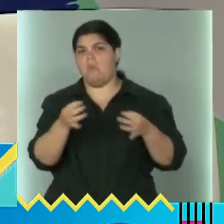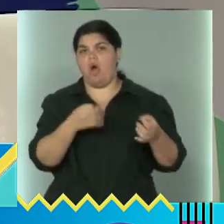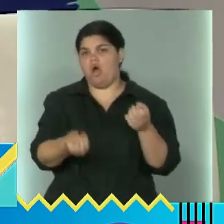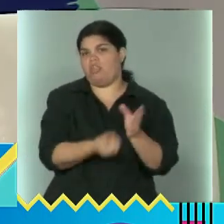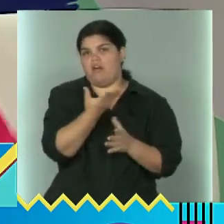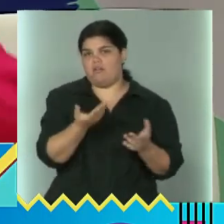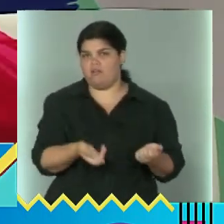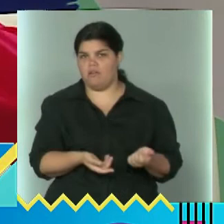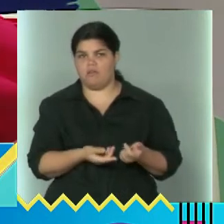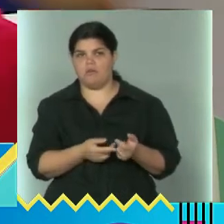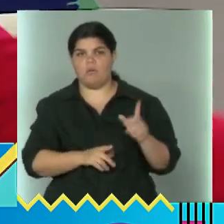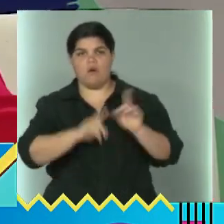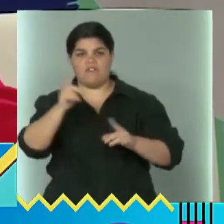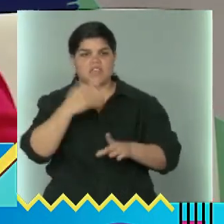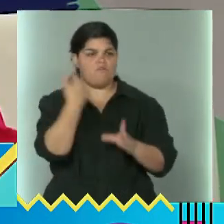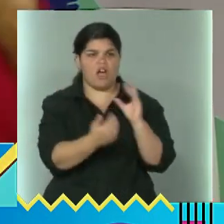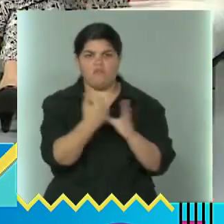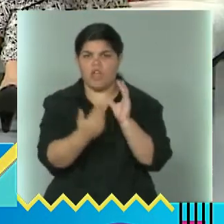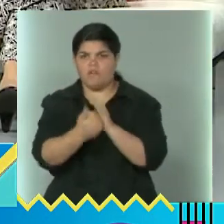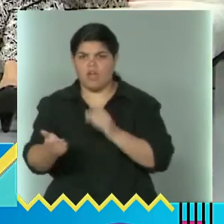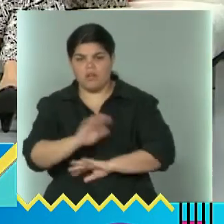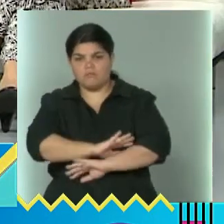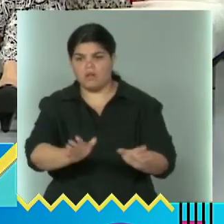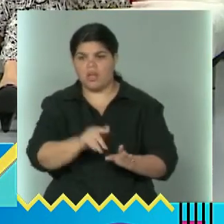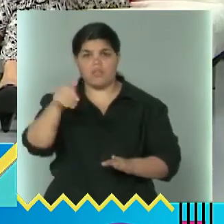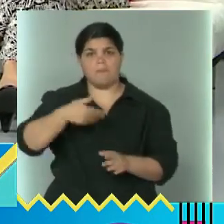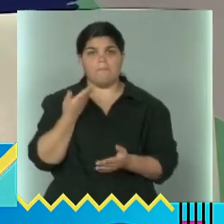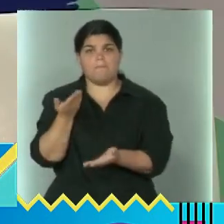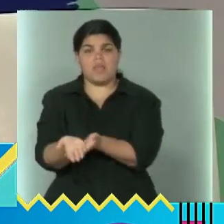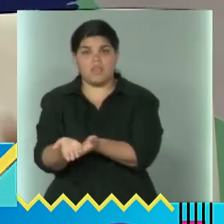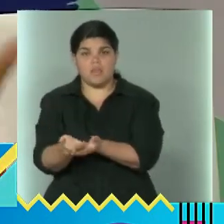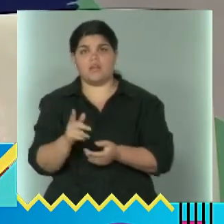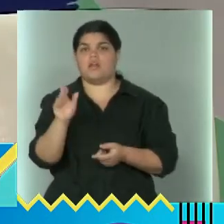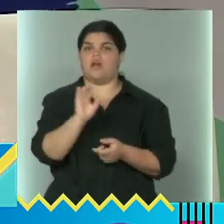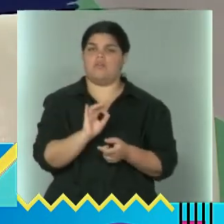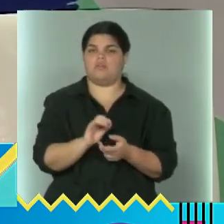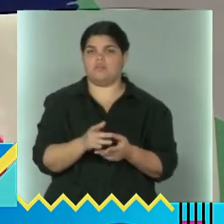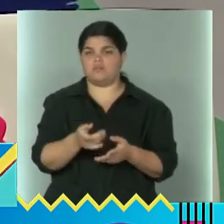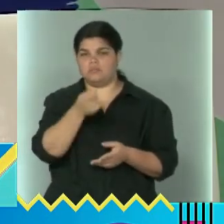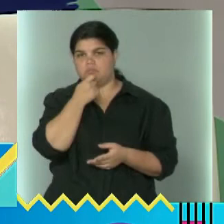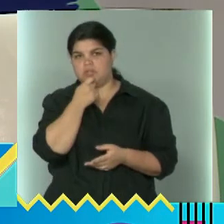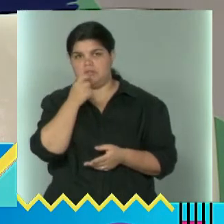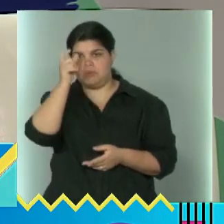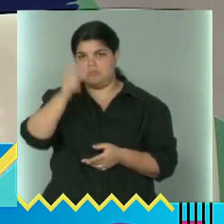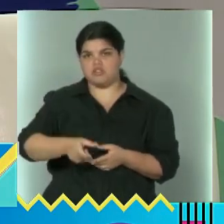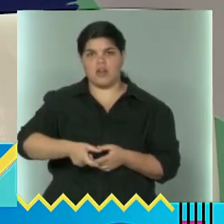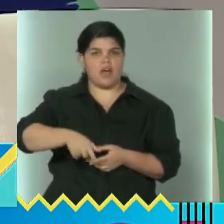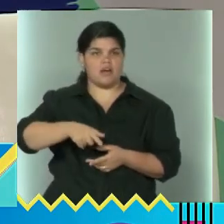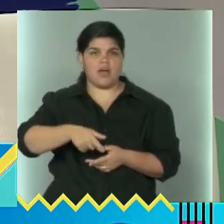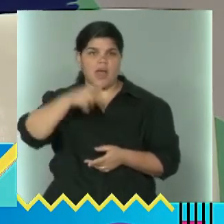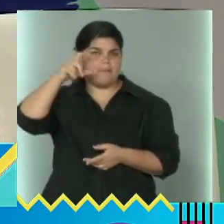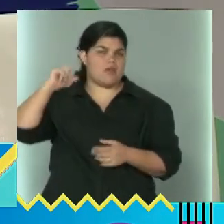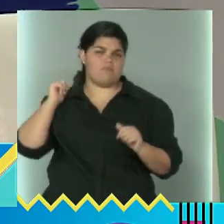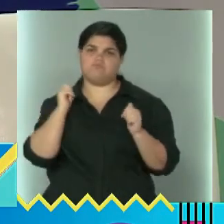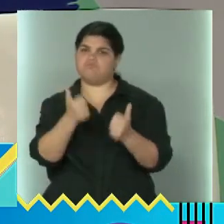dijeron, mira, fallamos con todo, será el coaching, otras veces porque vino alguien que fue exitoso, que tuvo una experiencia exitosa, que es lo que me pasa a